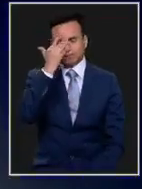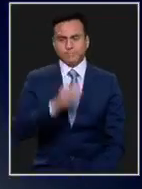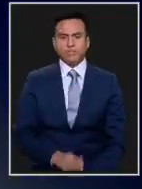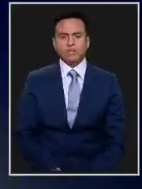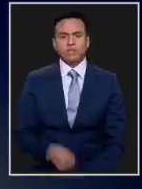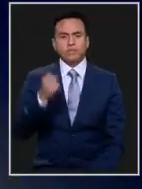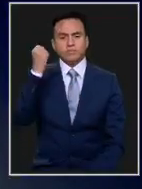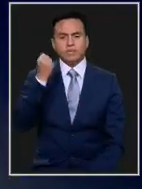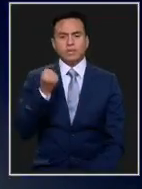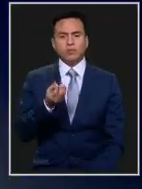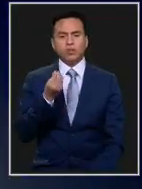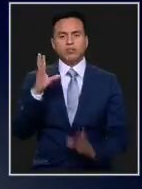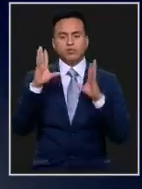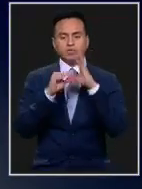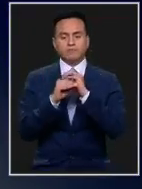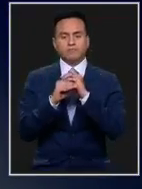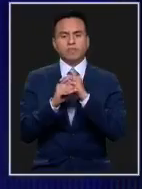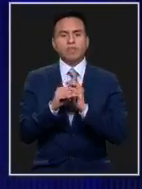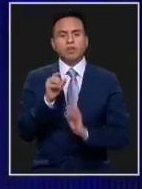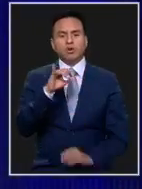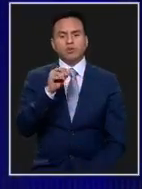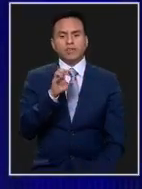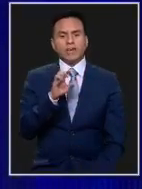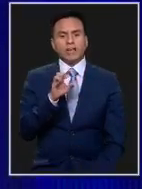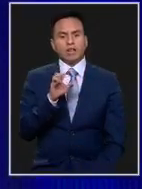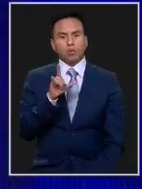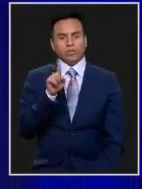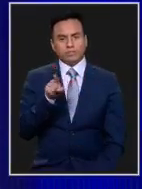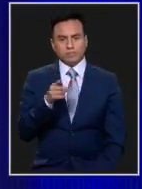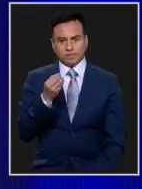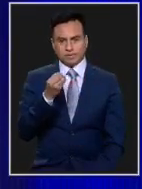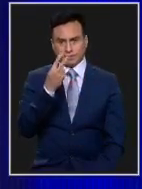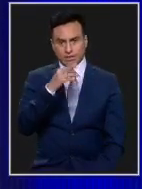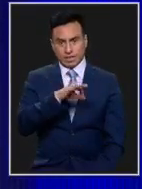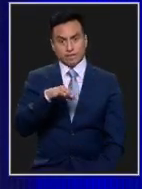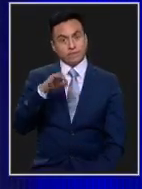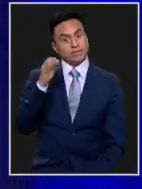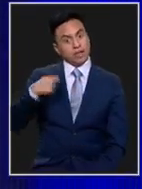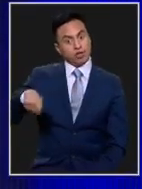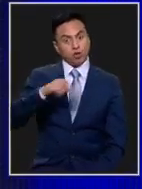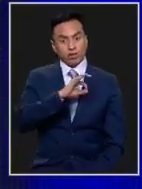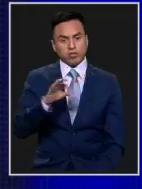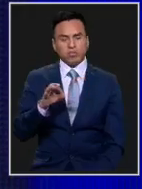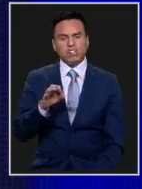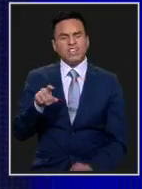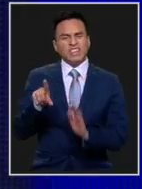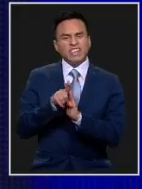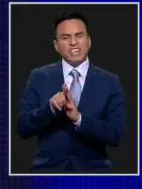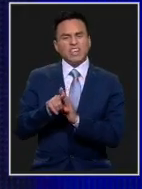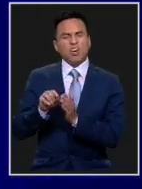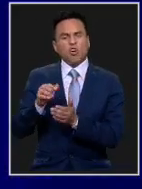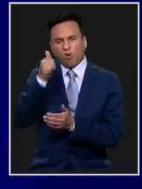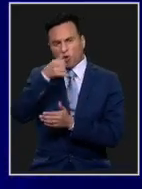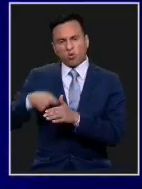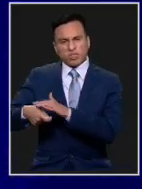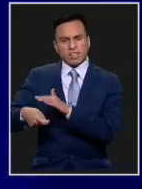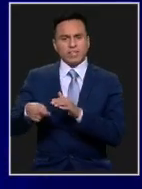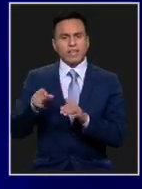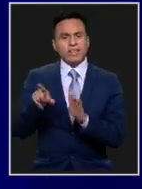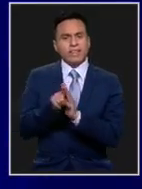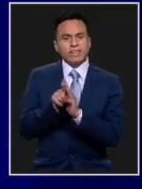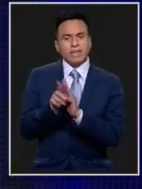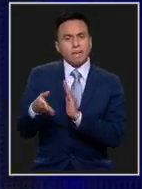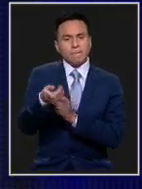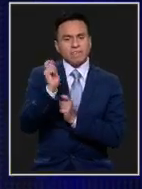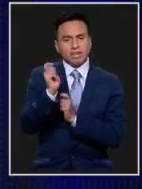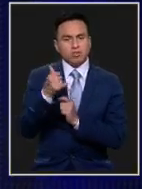sebastiá piñara Buenas noches José Luis mire el senador sandon dijo ley corrupta para referirse a la ley de pesca Lo cierto es que la ley de pesca